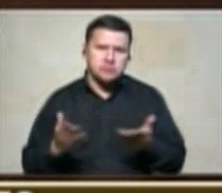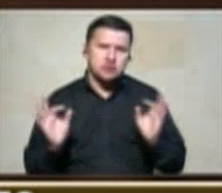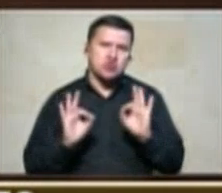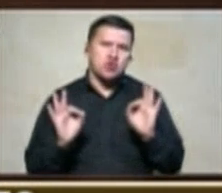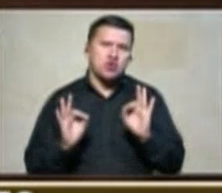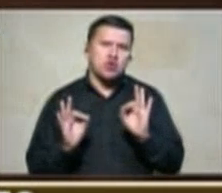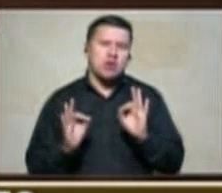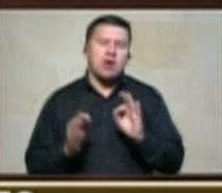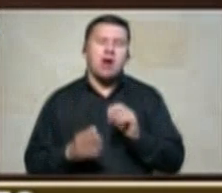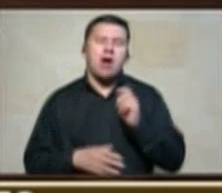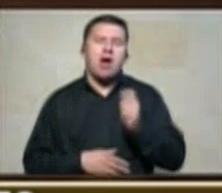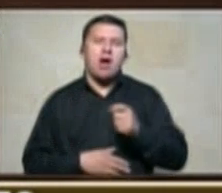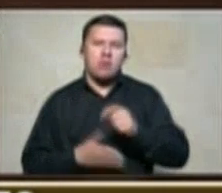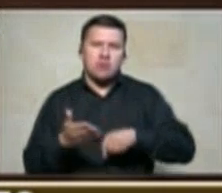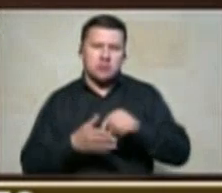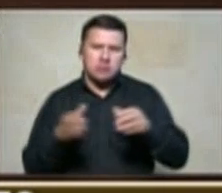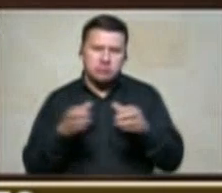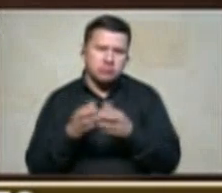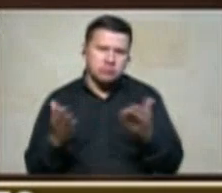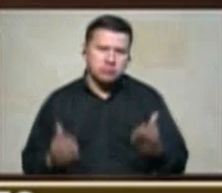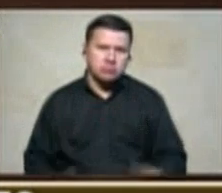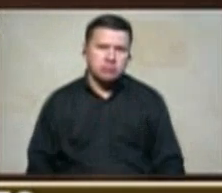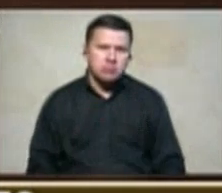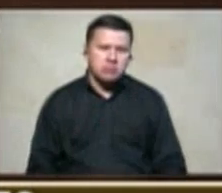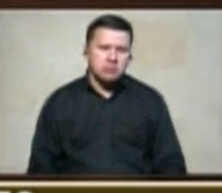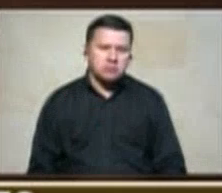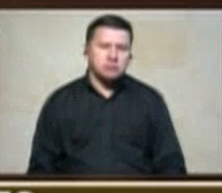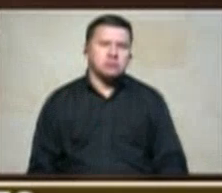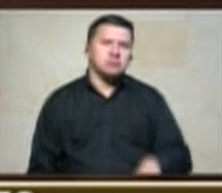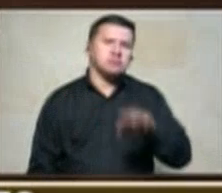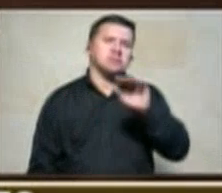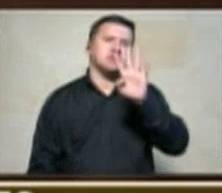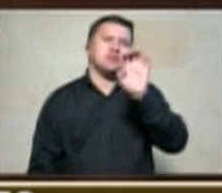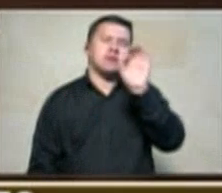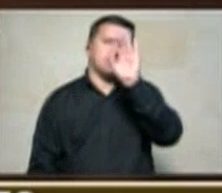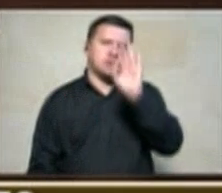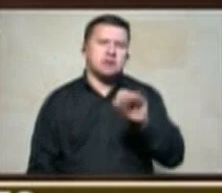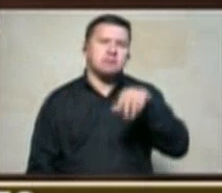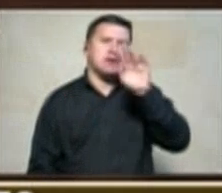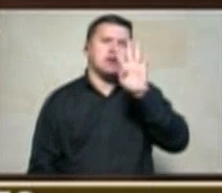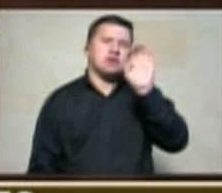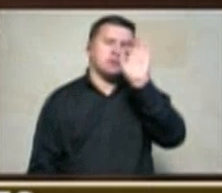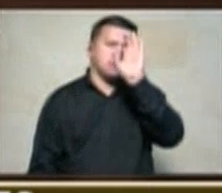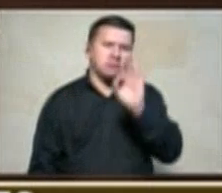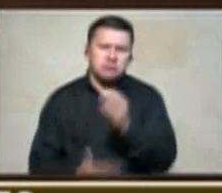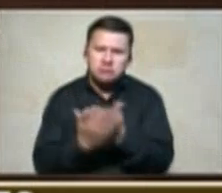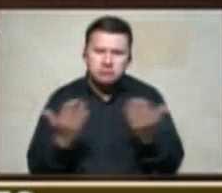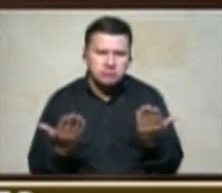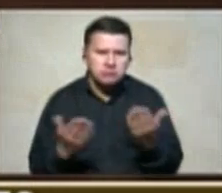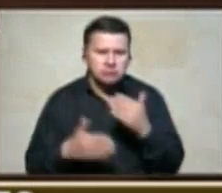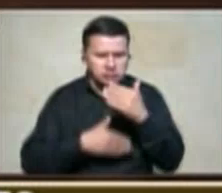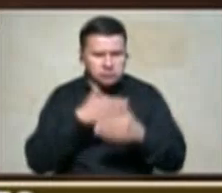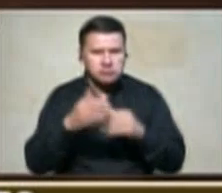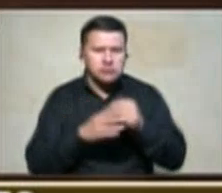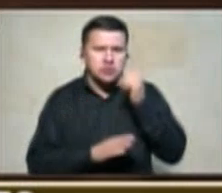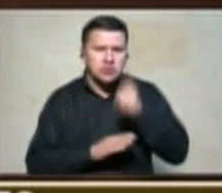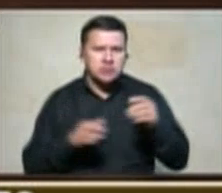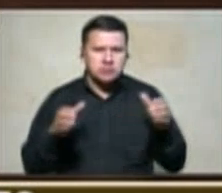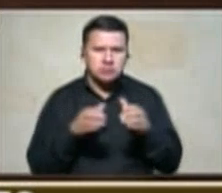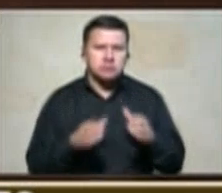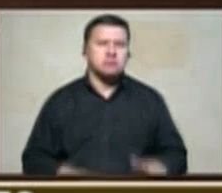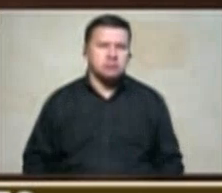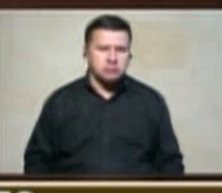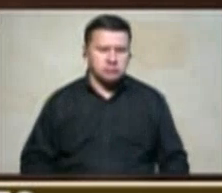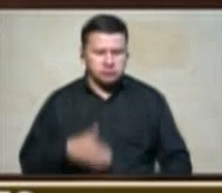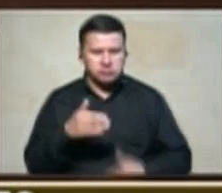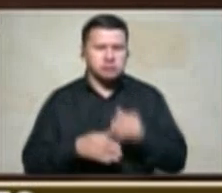o contrata a un abogado particular. Más del 90% de los casos que adelantamos ante los jueces